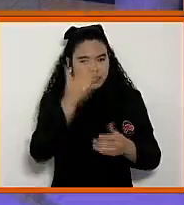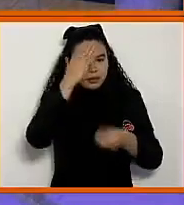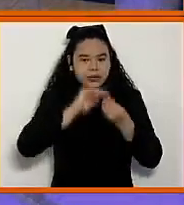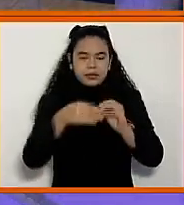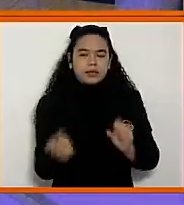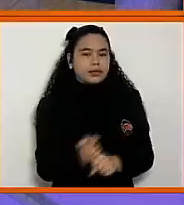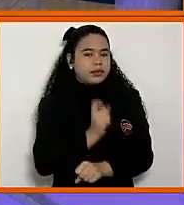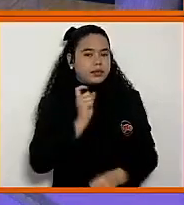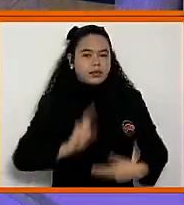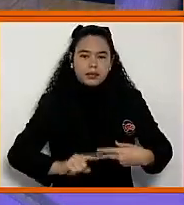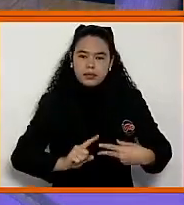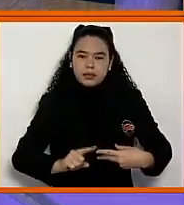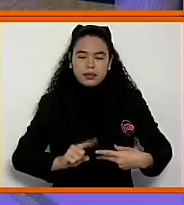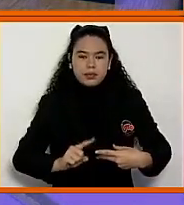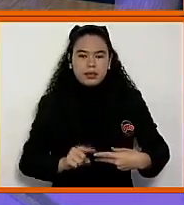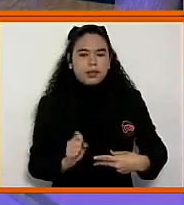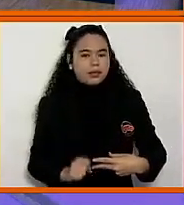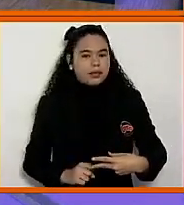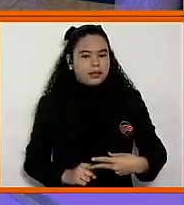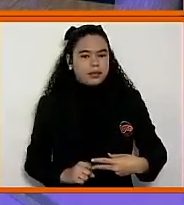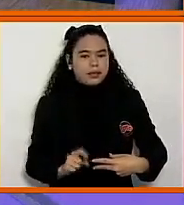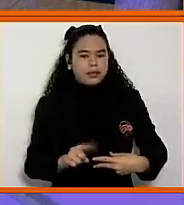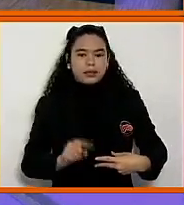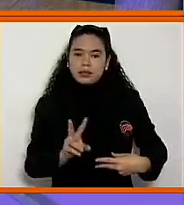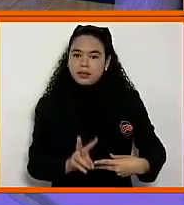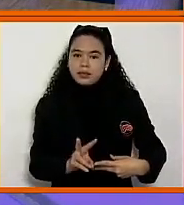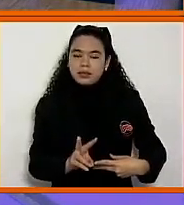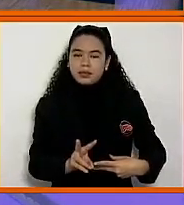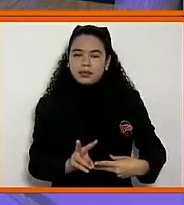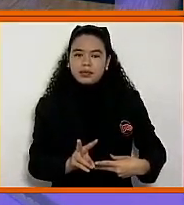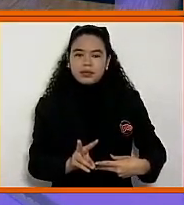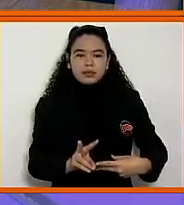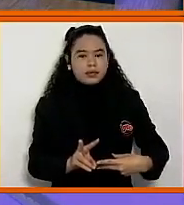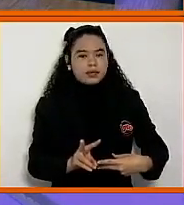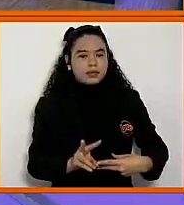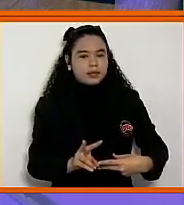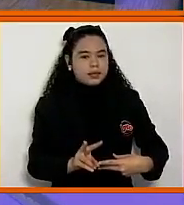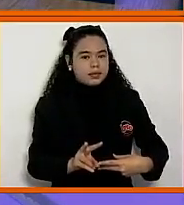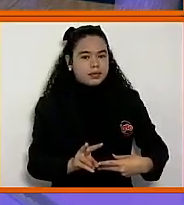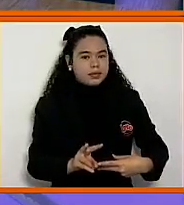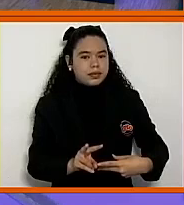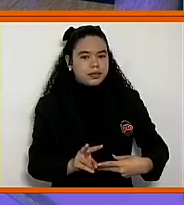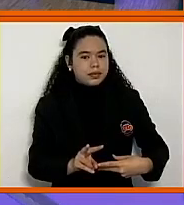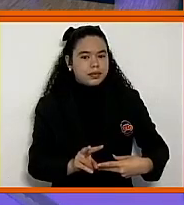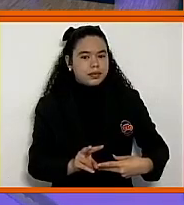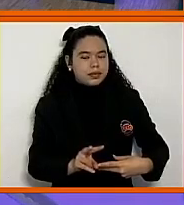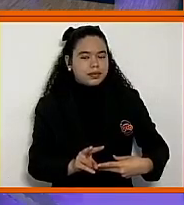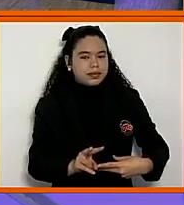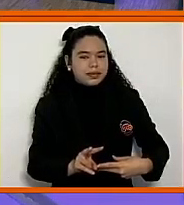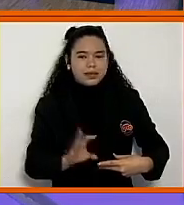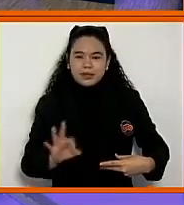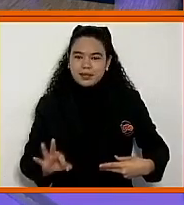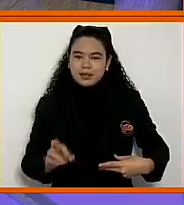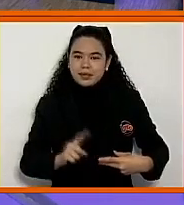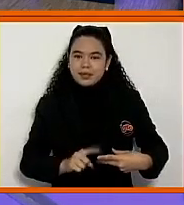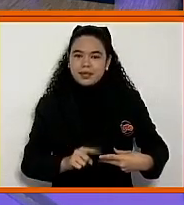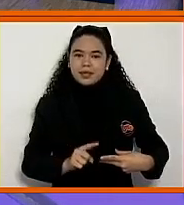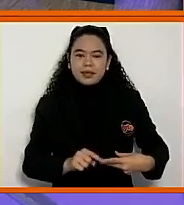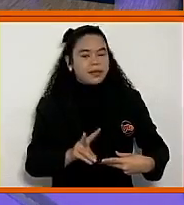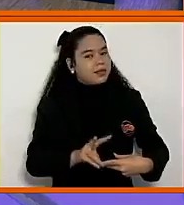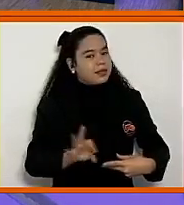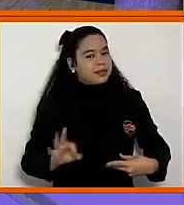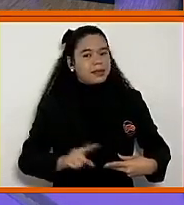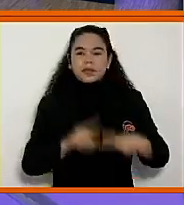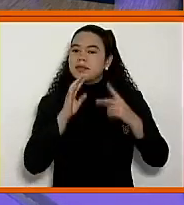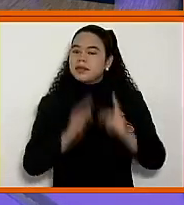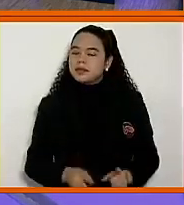ganador, su primer dígito es el 2. Segundo dígito, el 9. Primer número ganador,